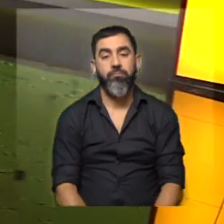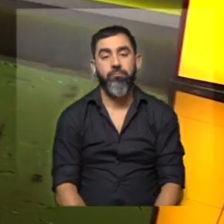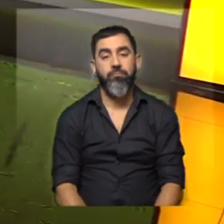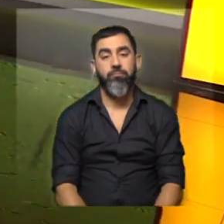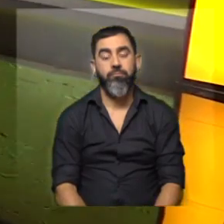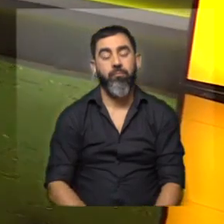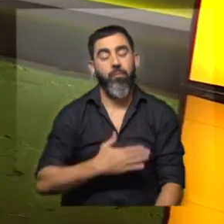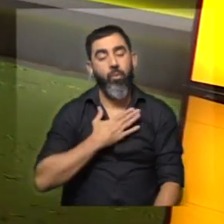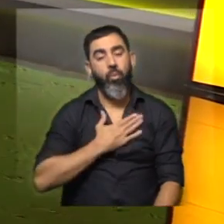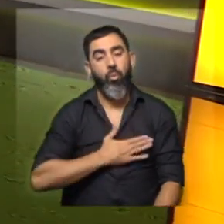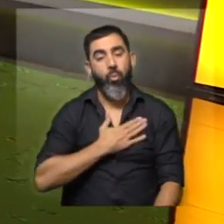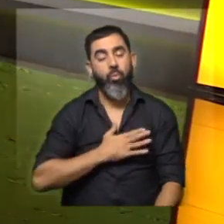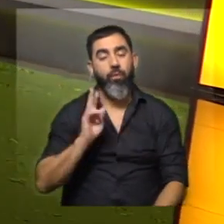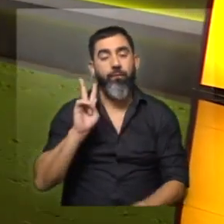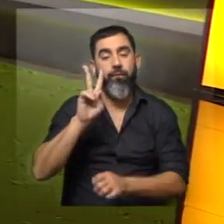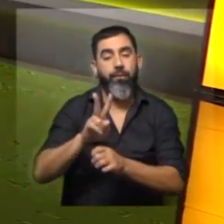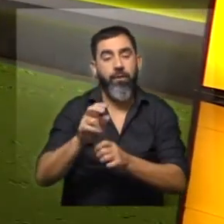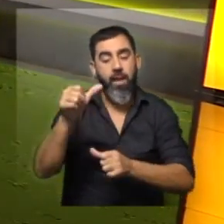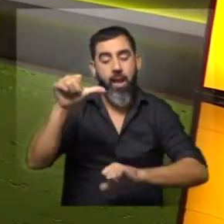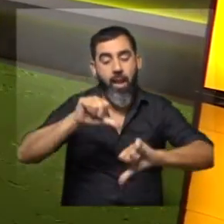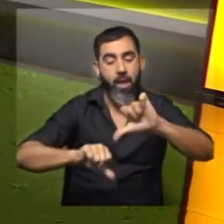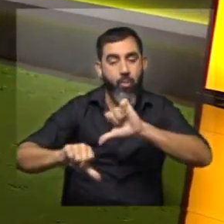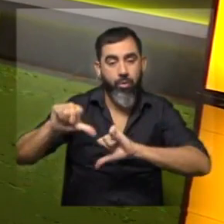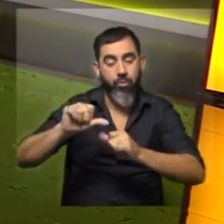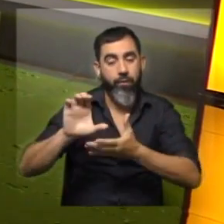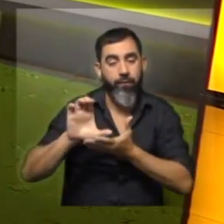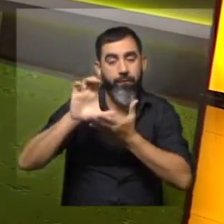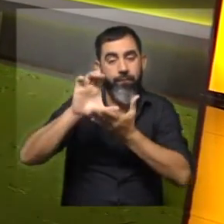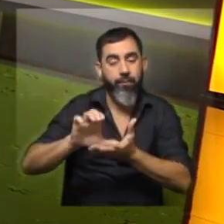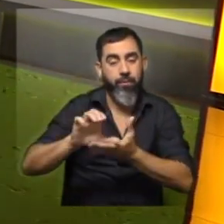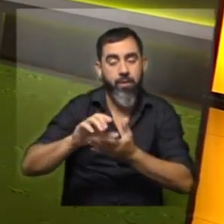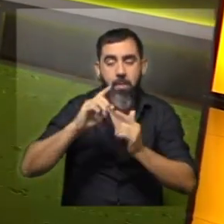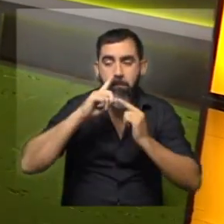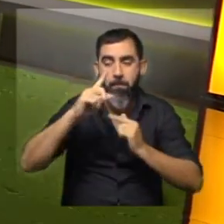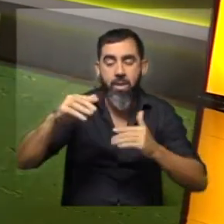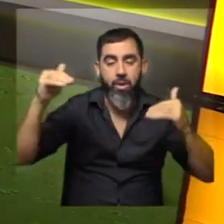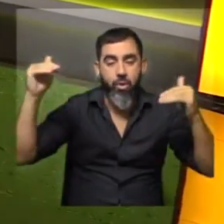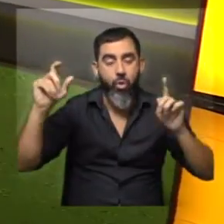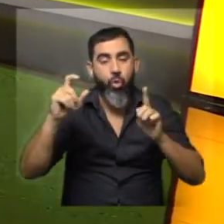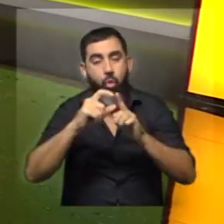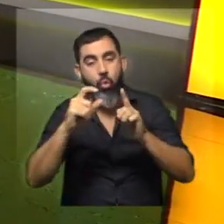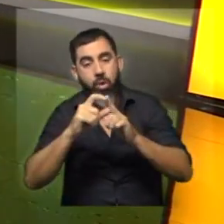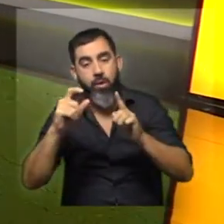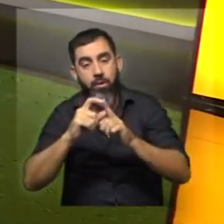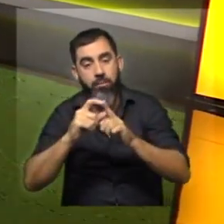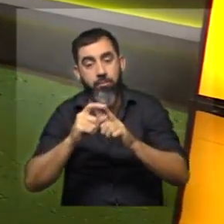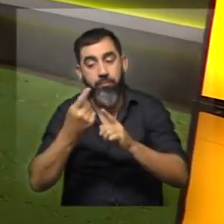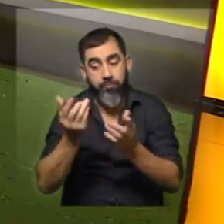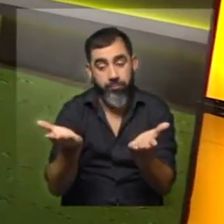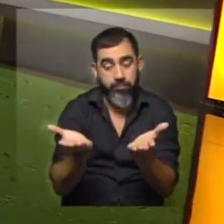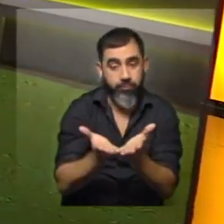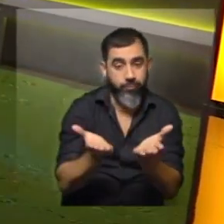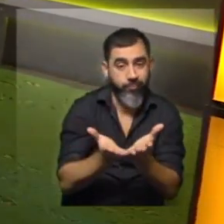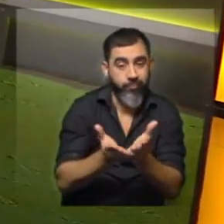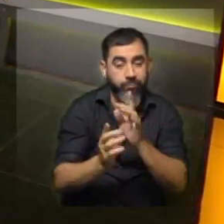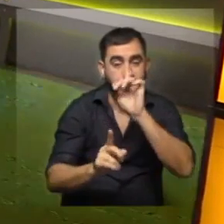Un placer poder recorrer este laboratorio, como quedó dicho, inversiones de cientos de miles de dólares para que los estudiantes, en este